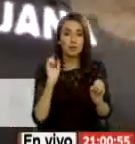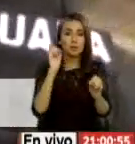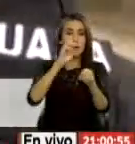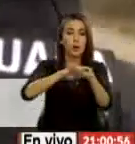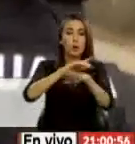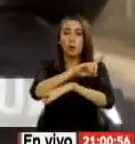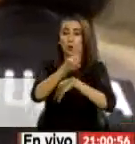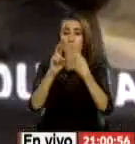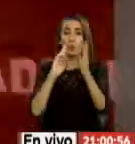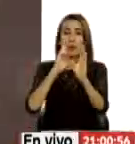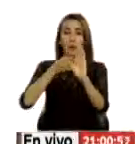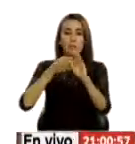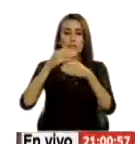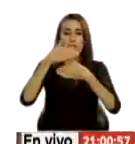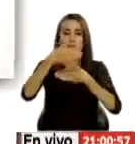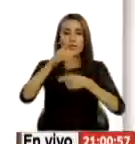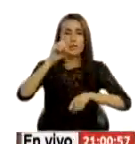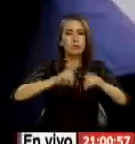del control fronterizo.